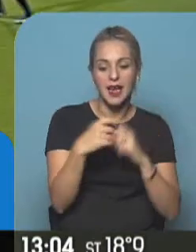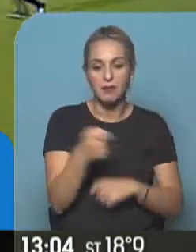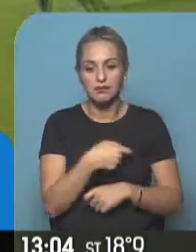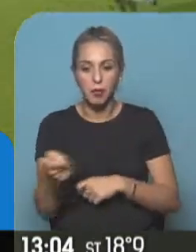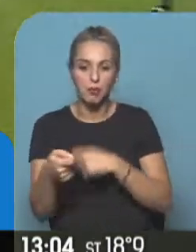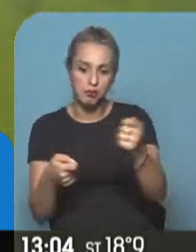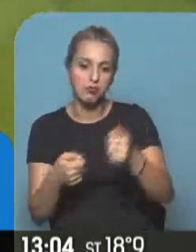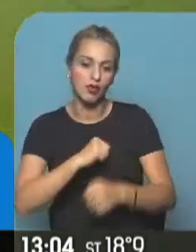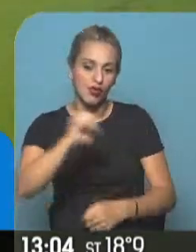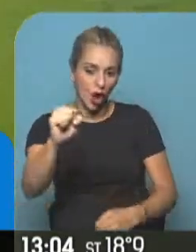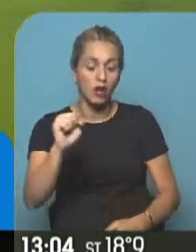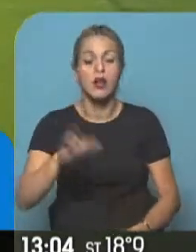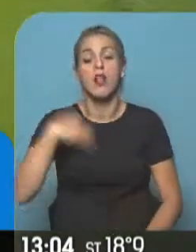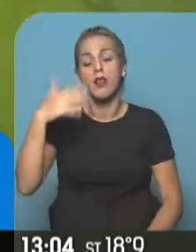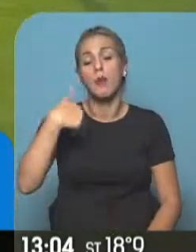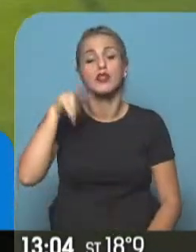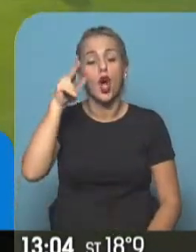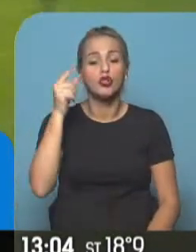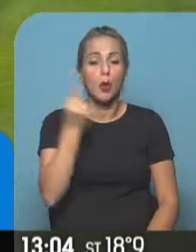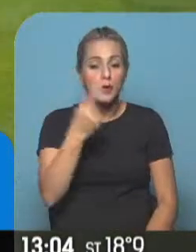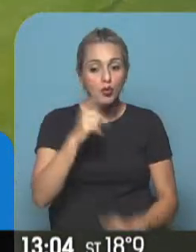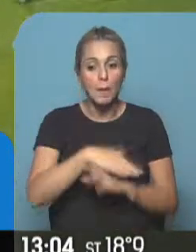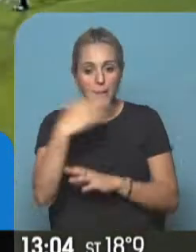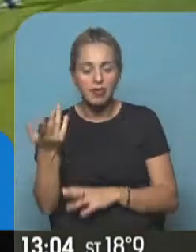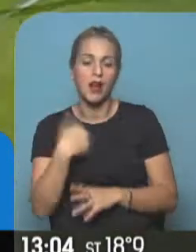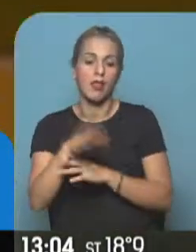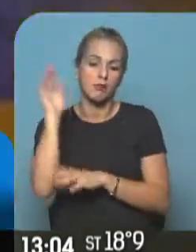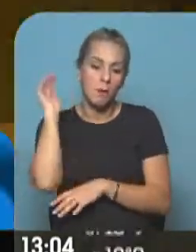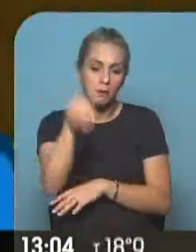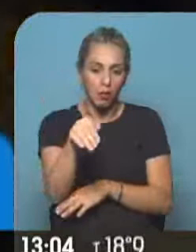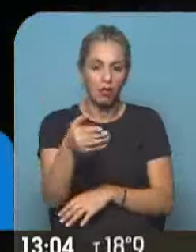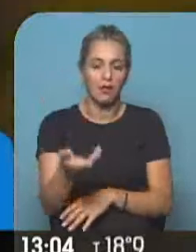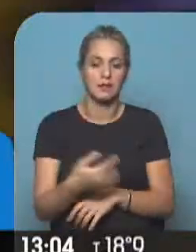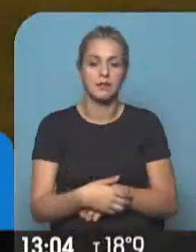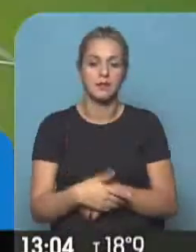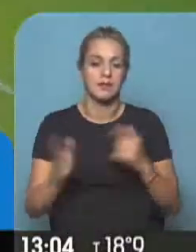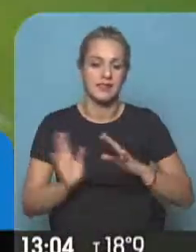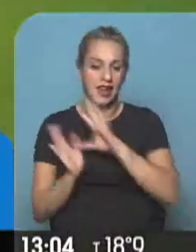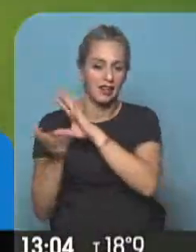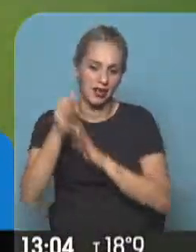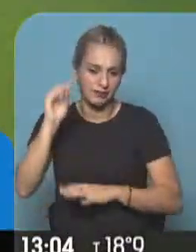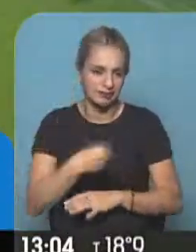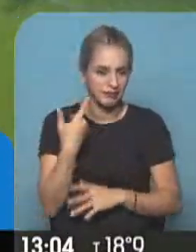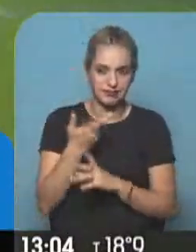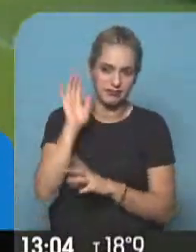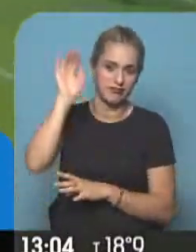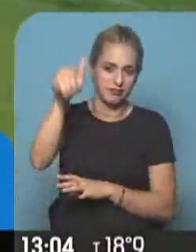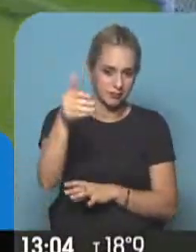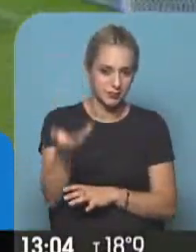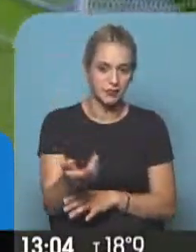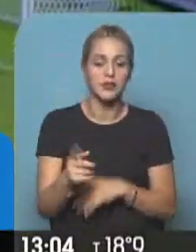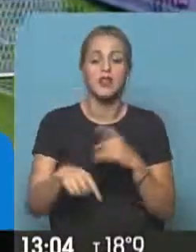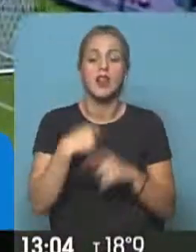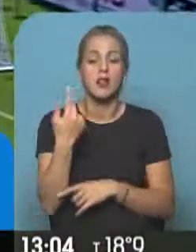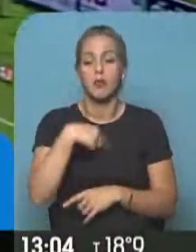dio vuelta 8 minutos más tarde definiendo arriba, sin darle chance al arquero Banguera, y en el complemento lo terminó